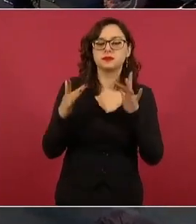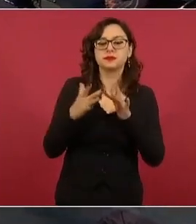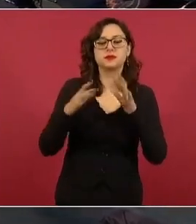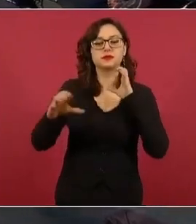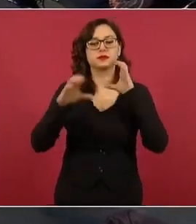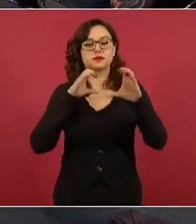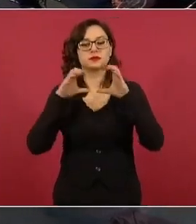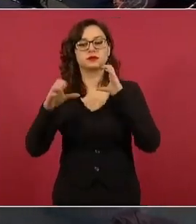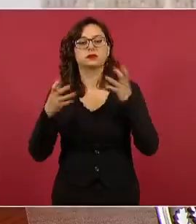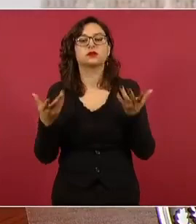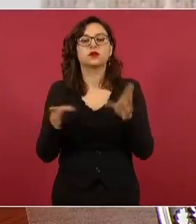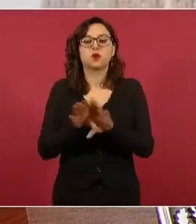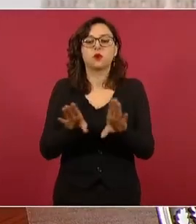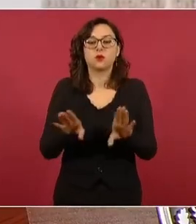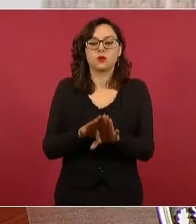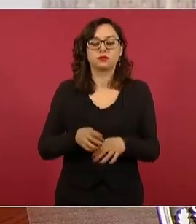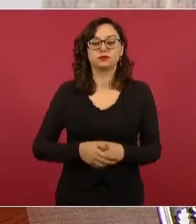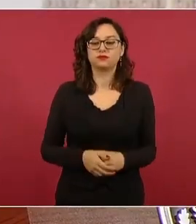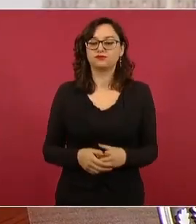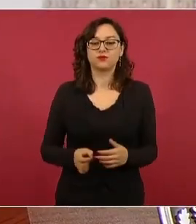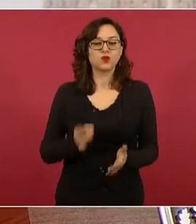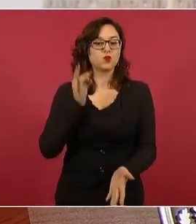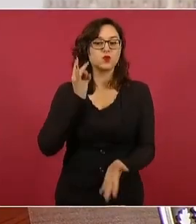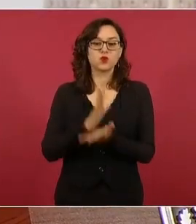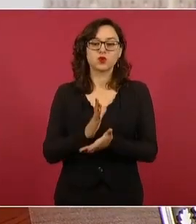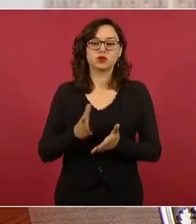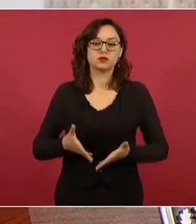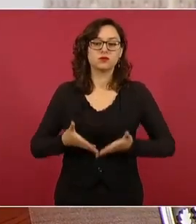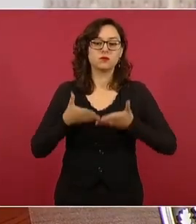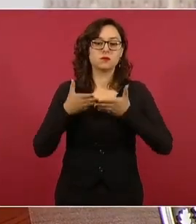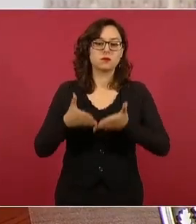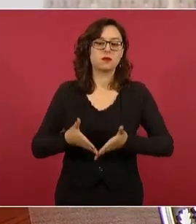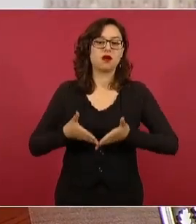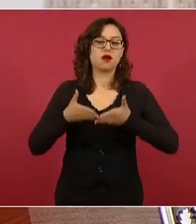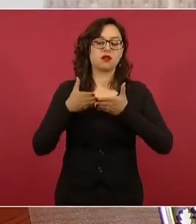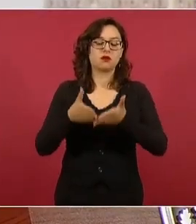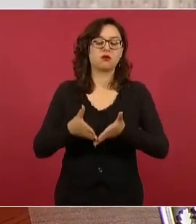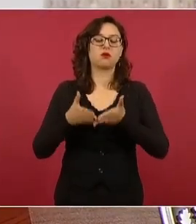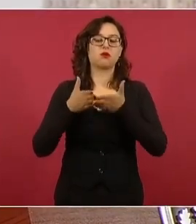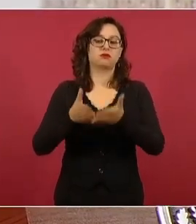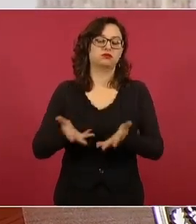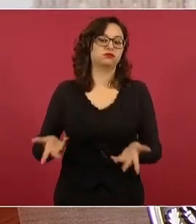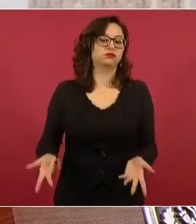Por barcos. ¿Sí? En ese tiempo,